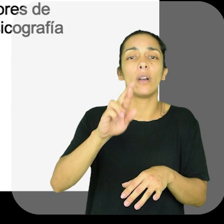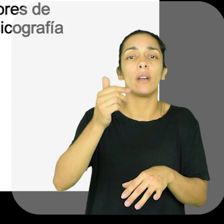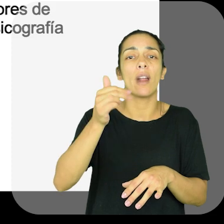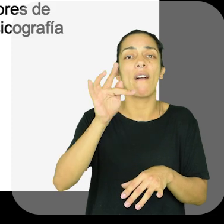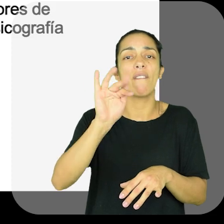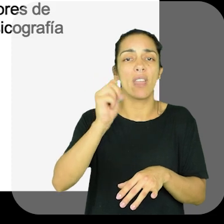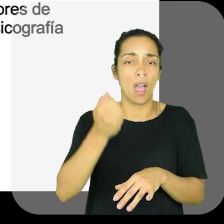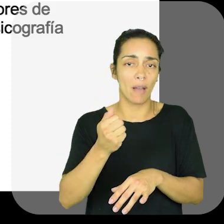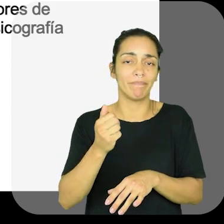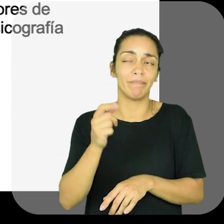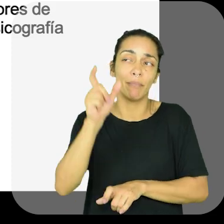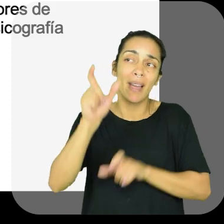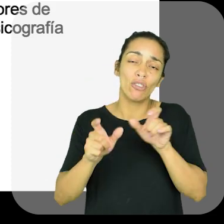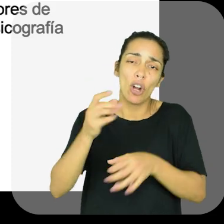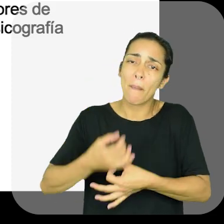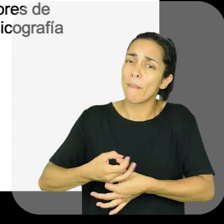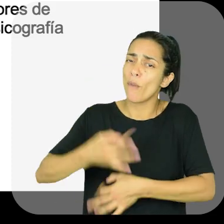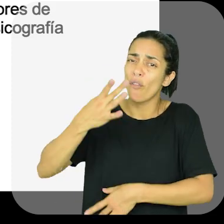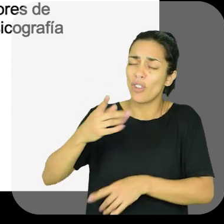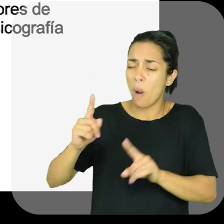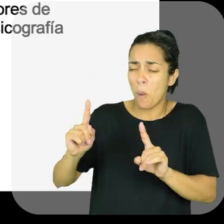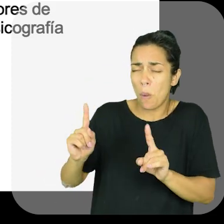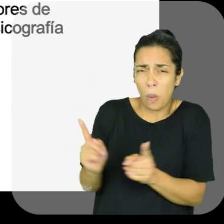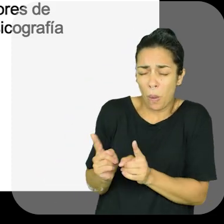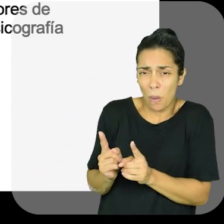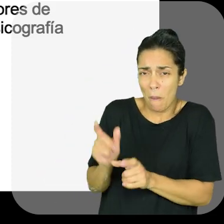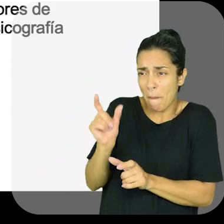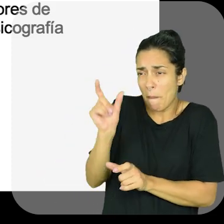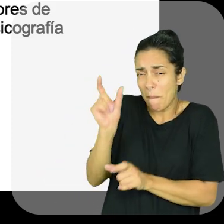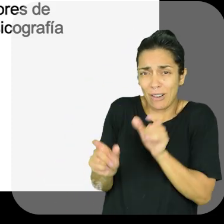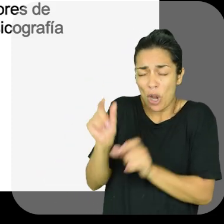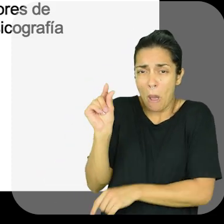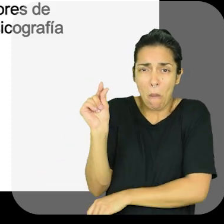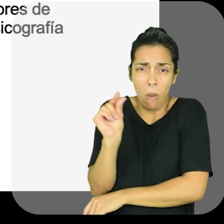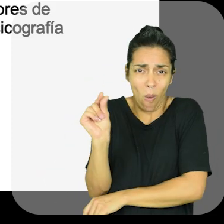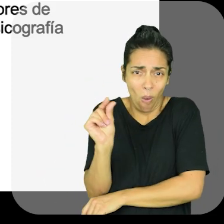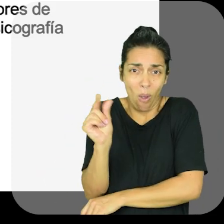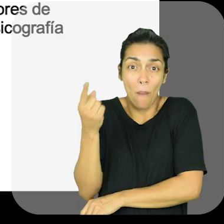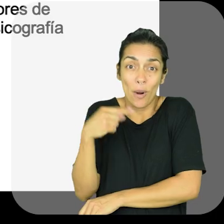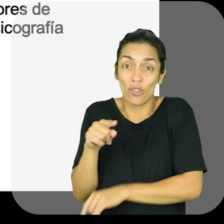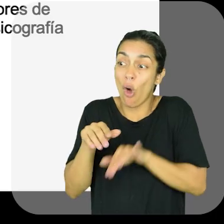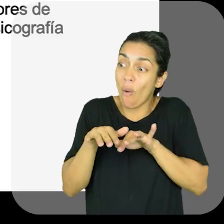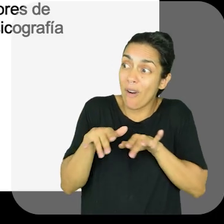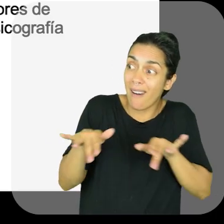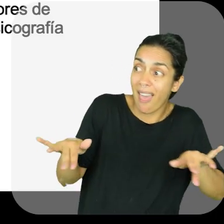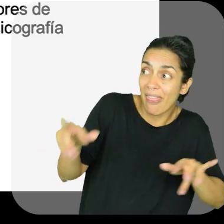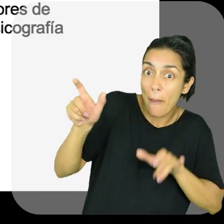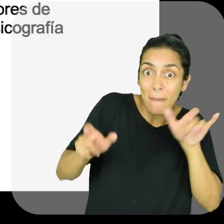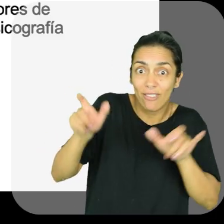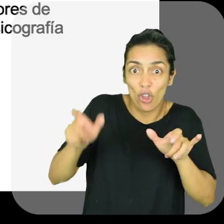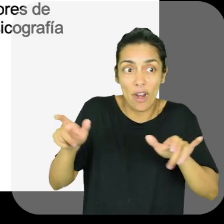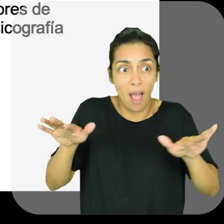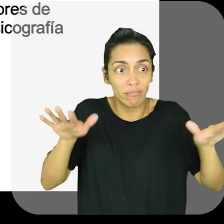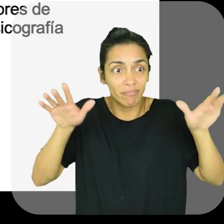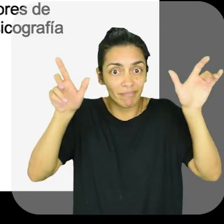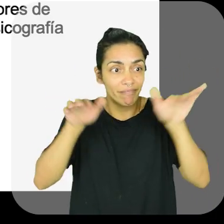eso digo que somos pocos los que tenemos esta experticia. Entonces, esta red de transcriptores lo que está haciendo es dejar